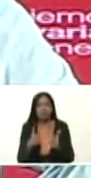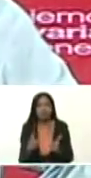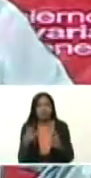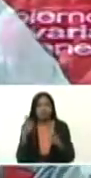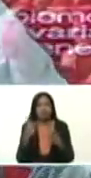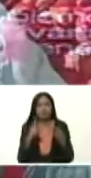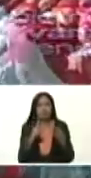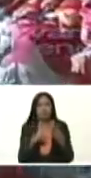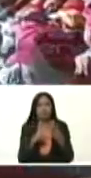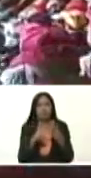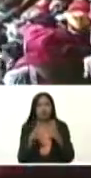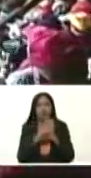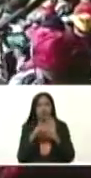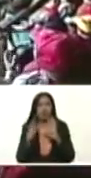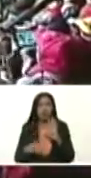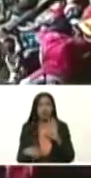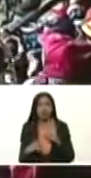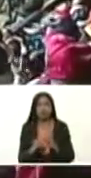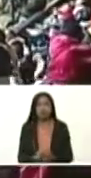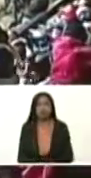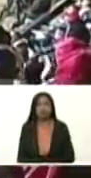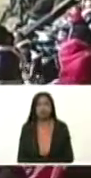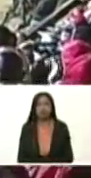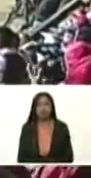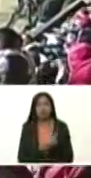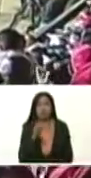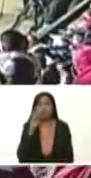lugar, los derechos. ¿Te das cuenta?